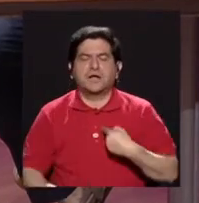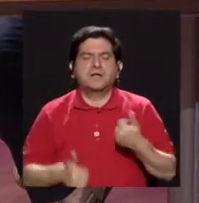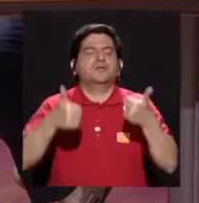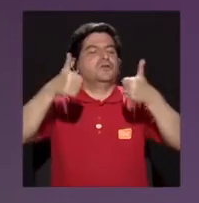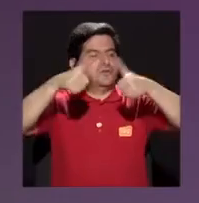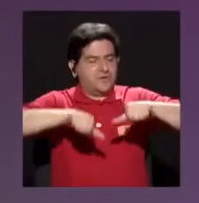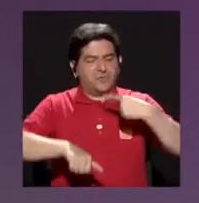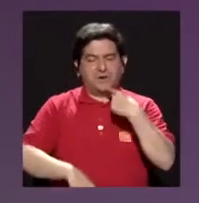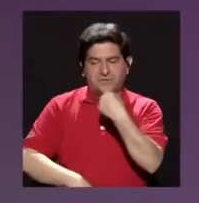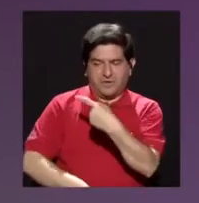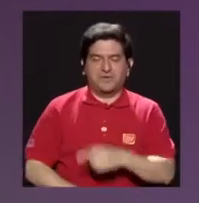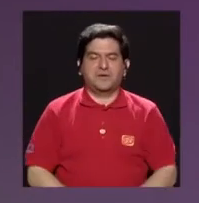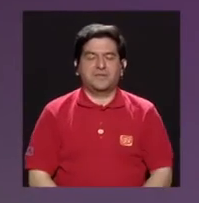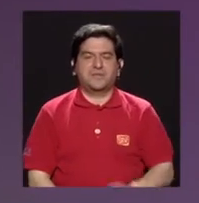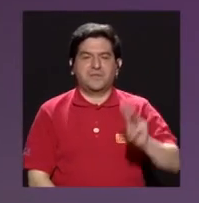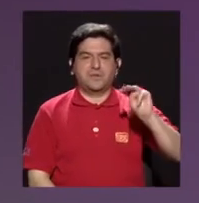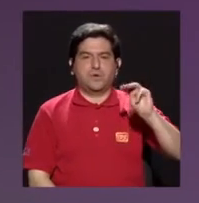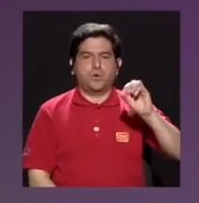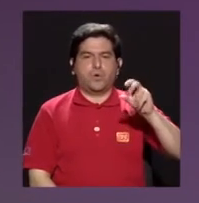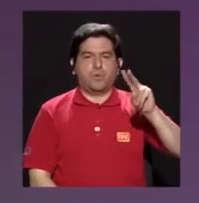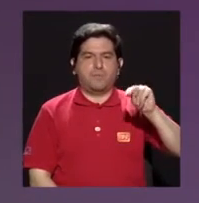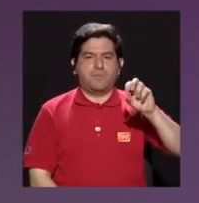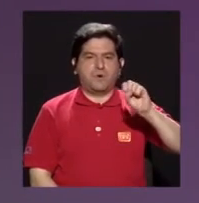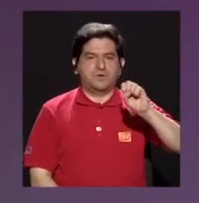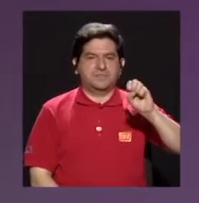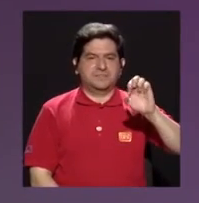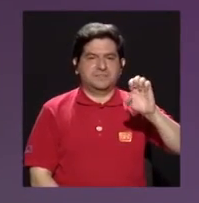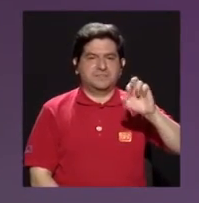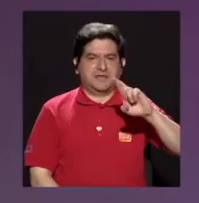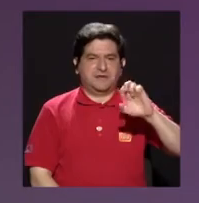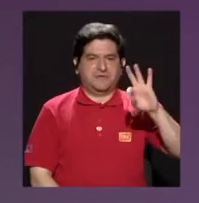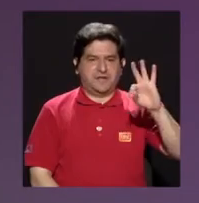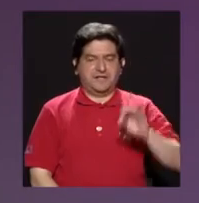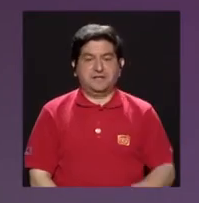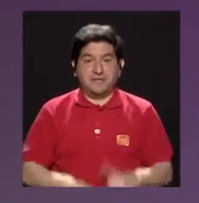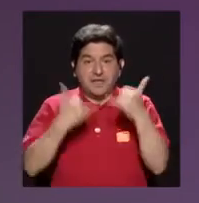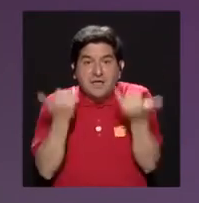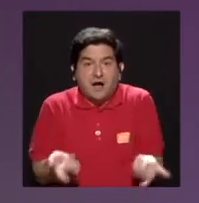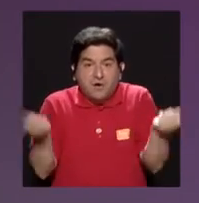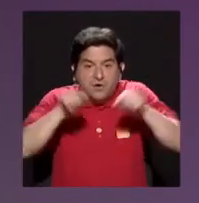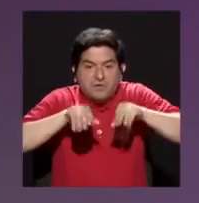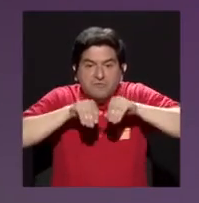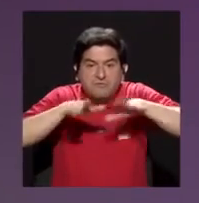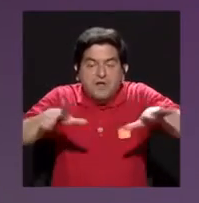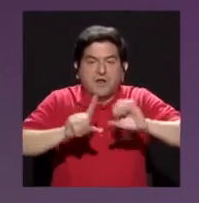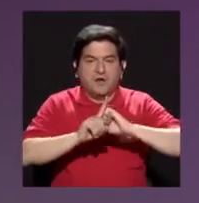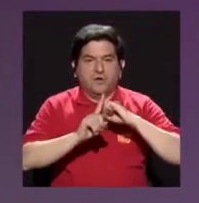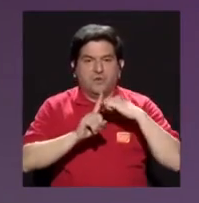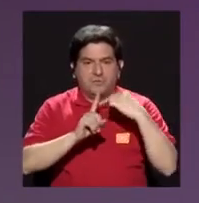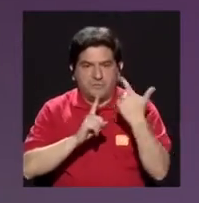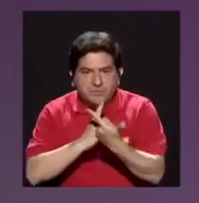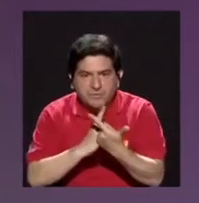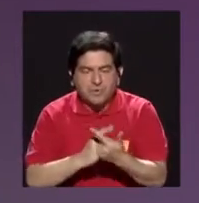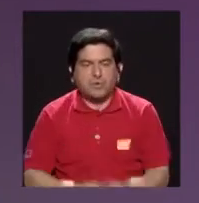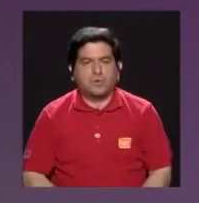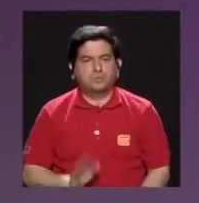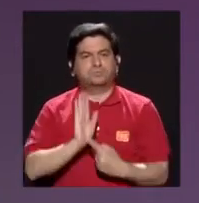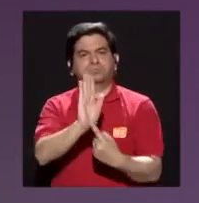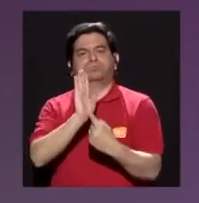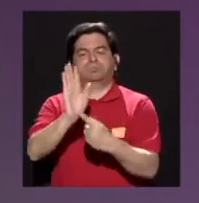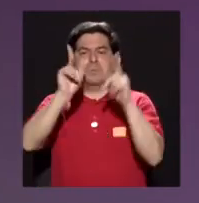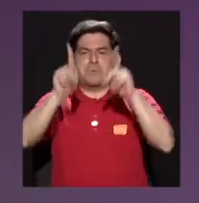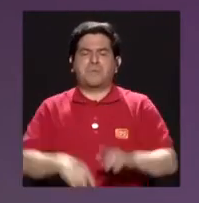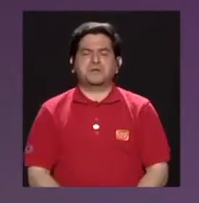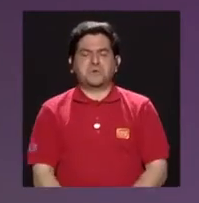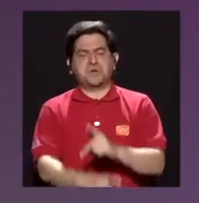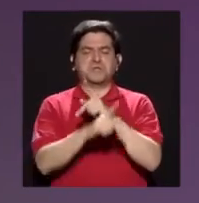absolutamente con lo que Montserrat decía, de que está ahí, está latente, y ahora además con el fenómeno de las redes sociales, pues se hace más evidente. La gente se escuda